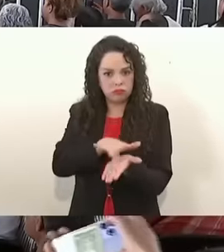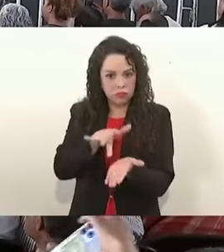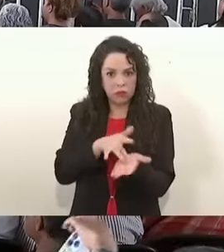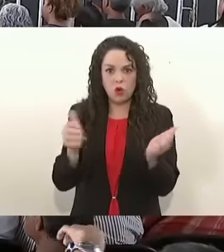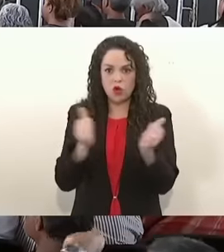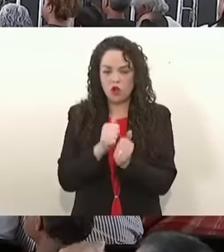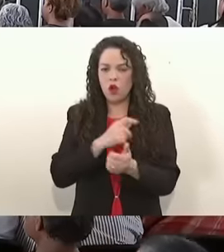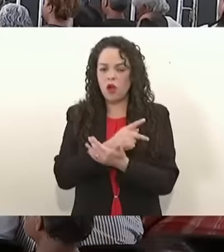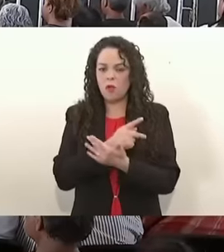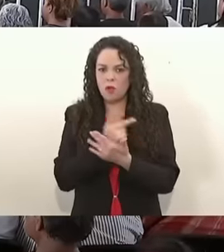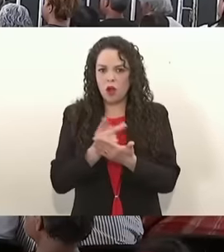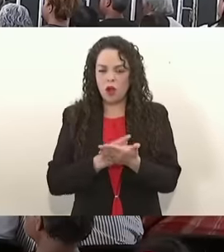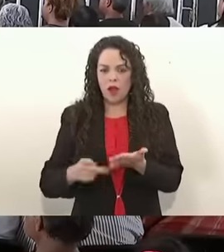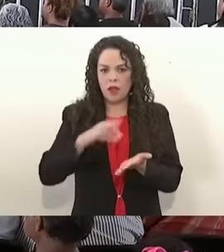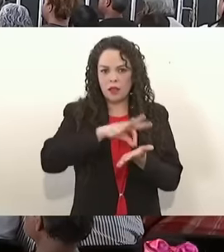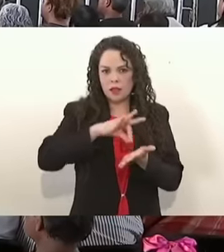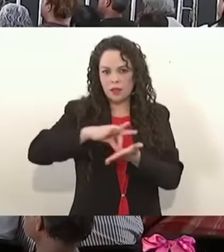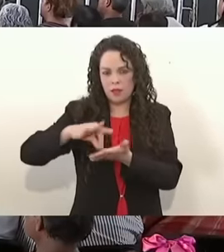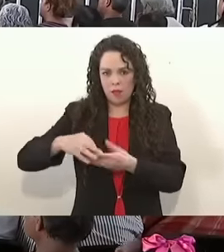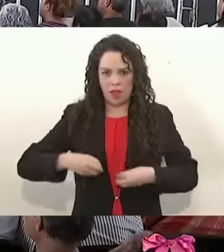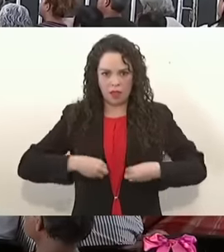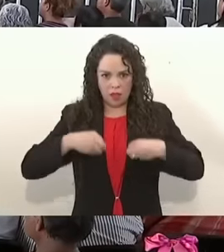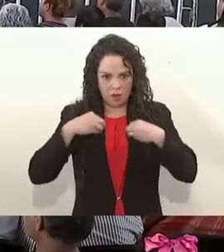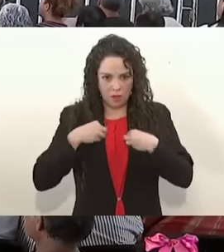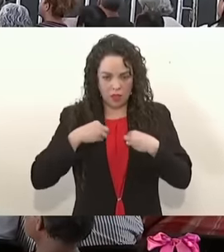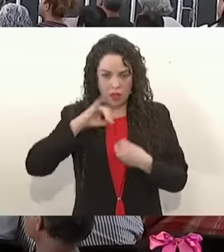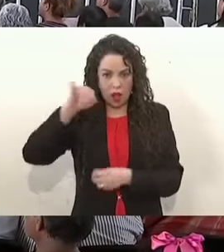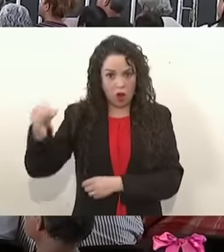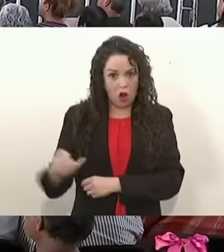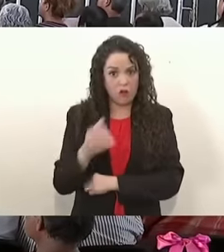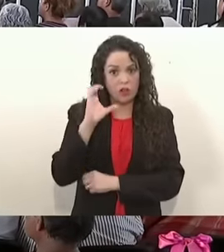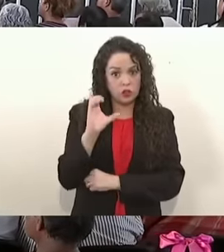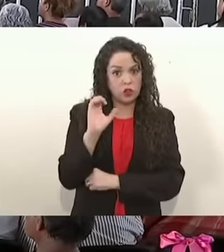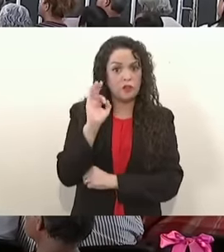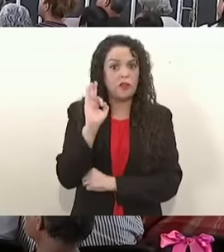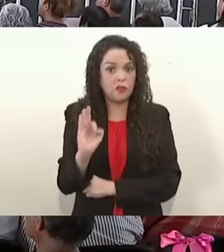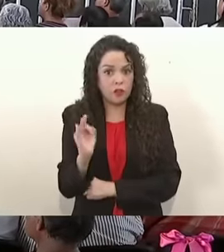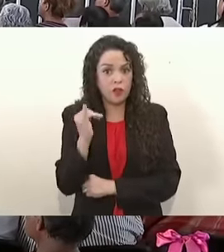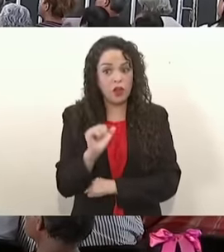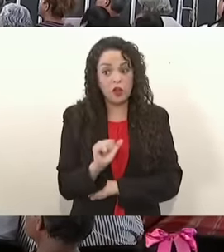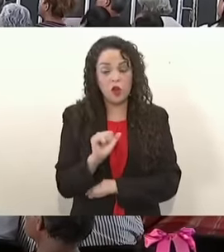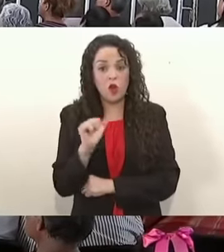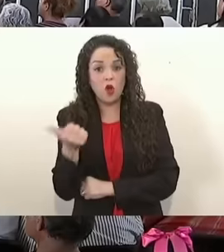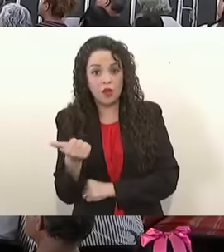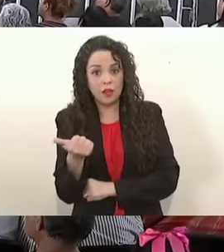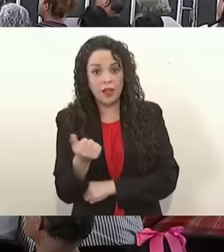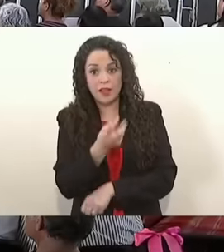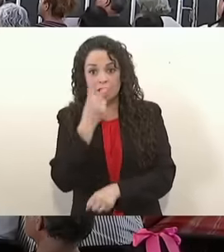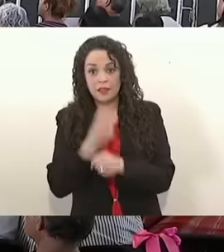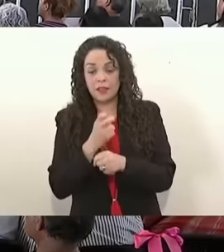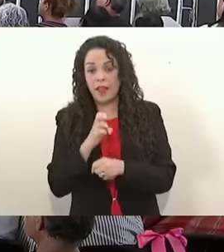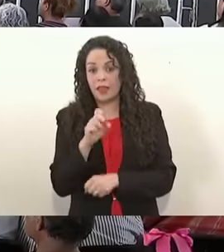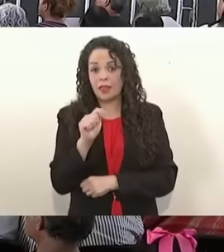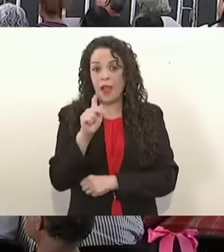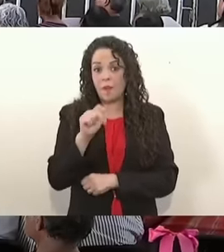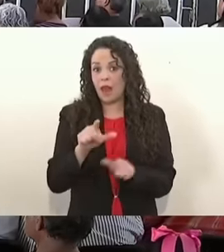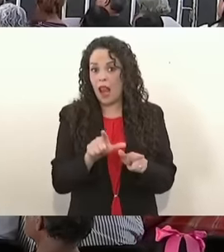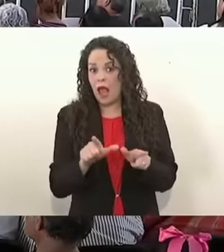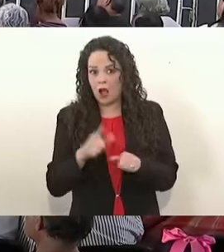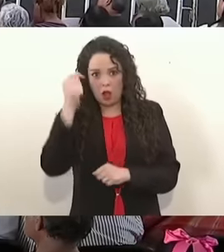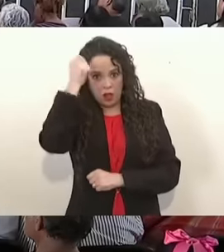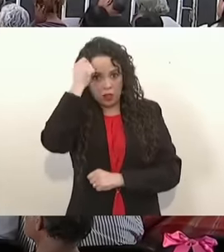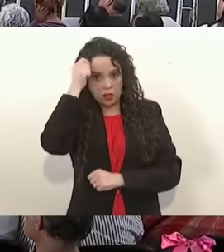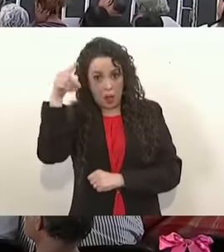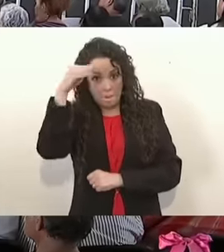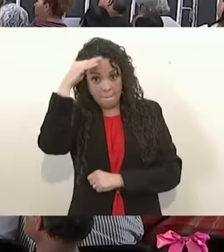jóvenes construyendo el futuro y también la siguiente etapa del Lago de Texcoco, porque no vamos a abandonar